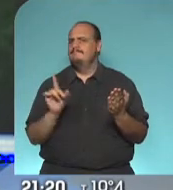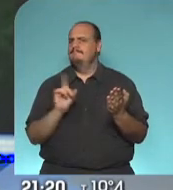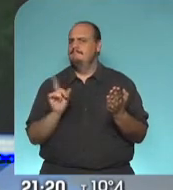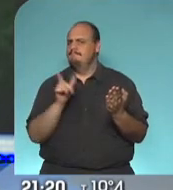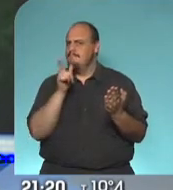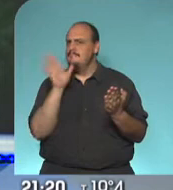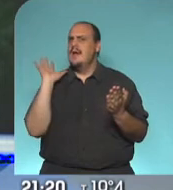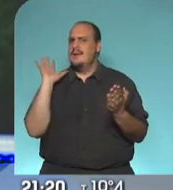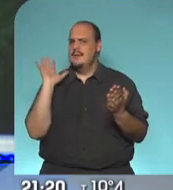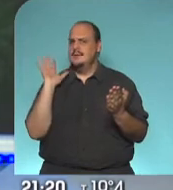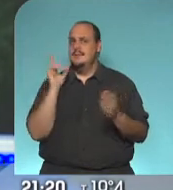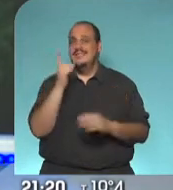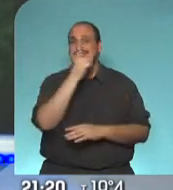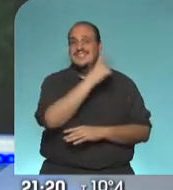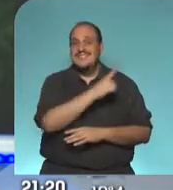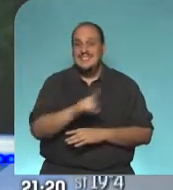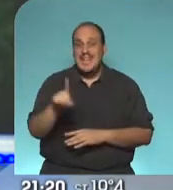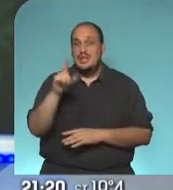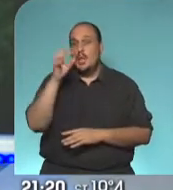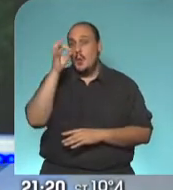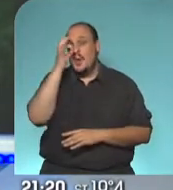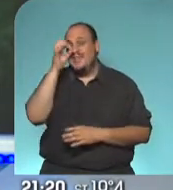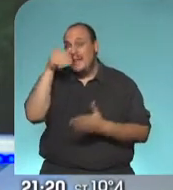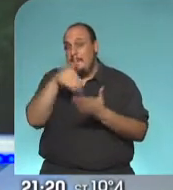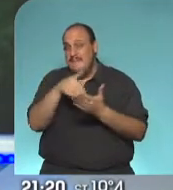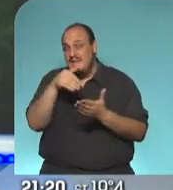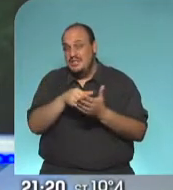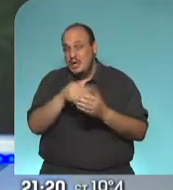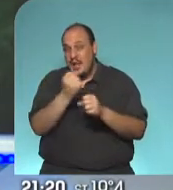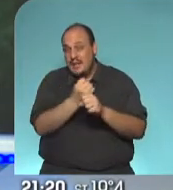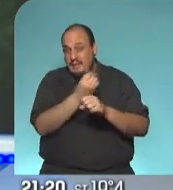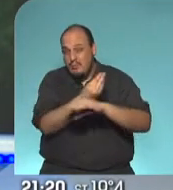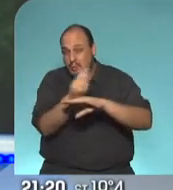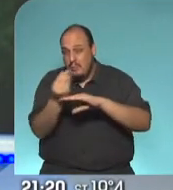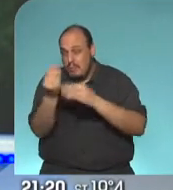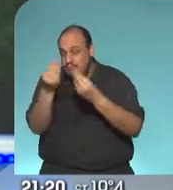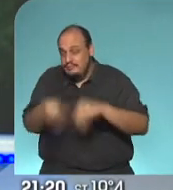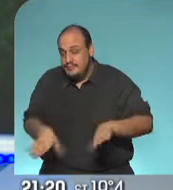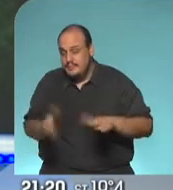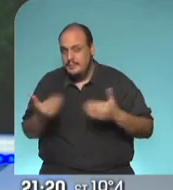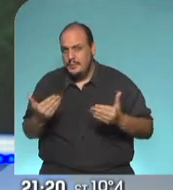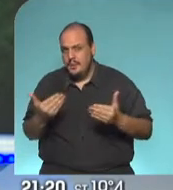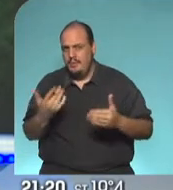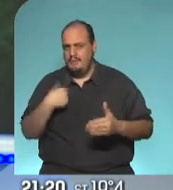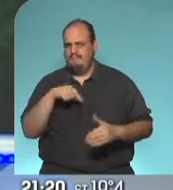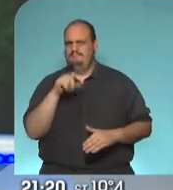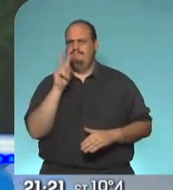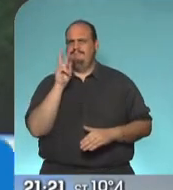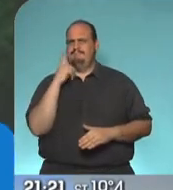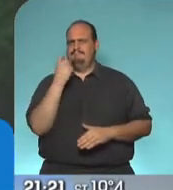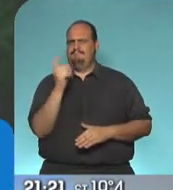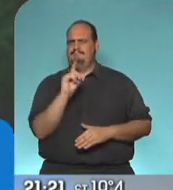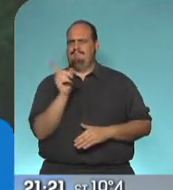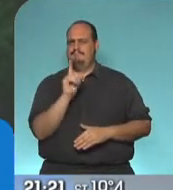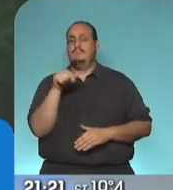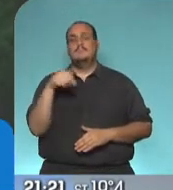hasta 120 millones de puestos de trabajo no hay algo que todavía no no podemos considerar de ninguna manera si vamos a la